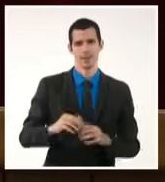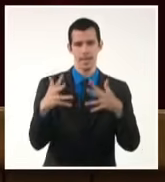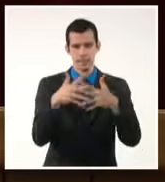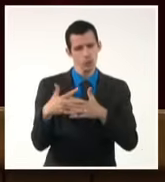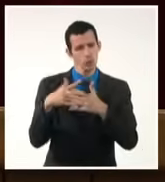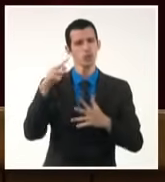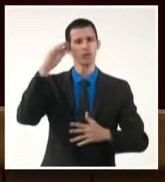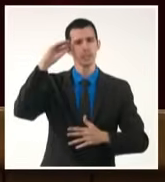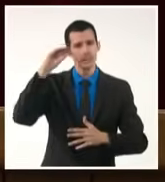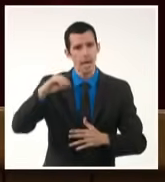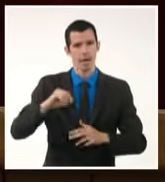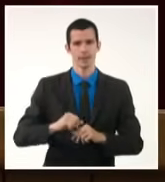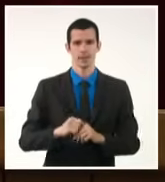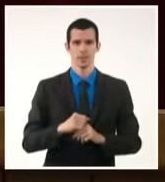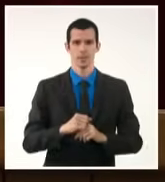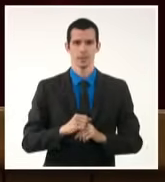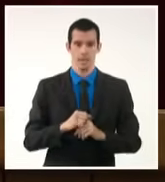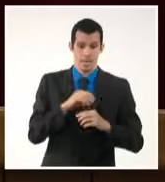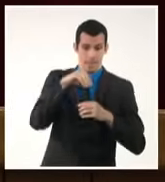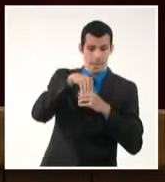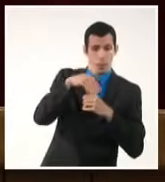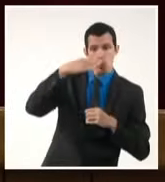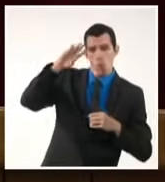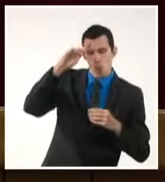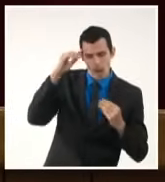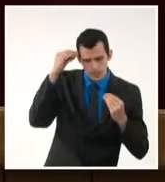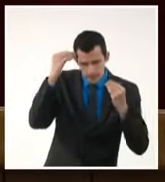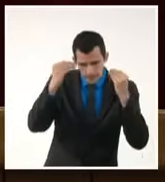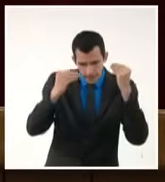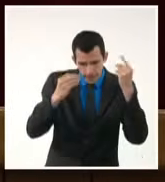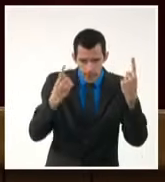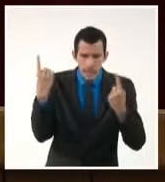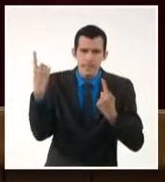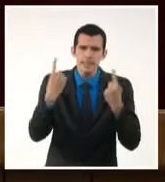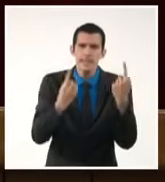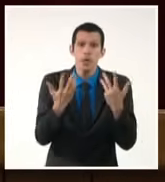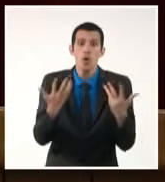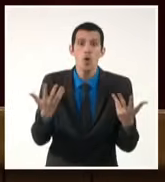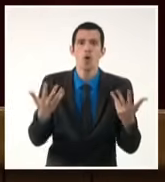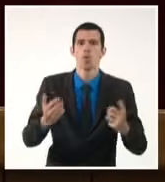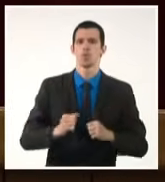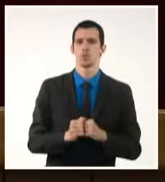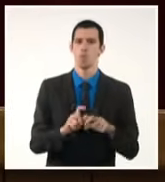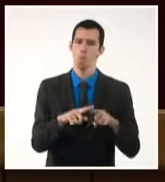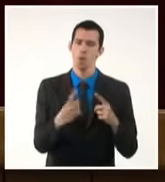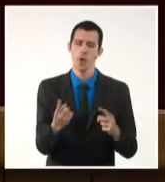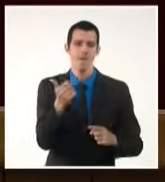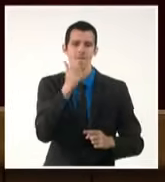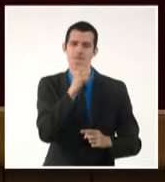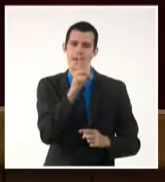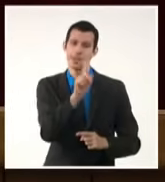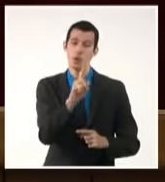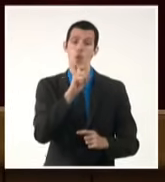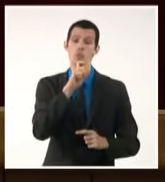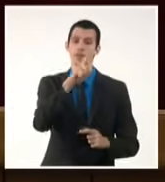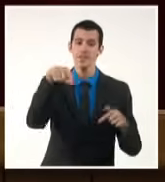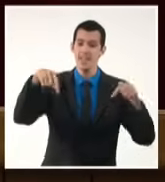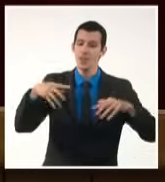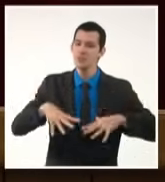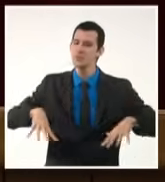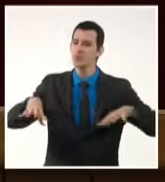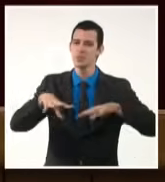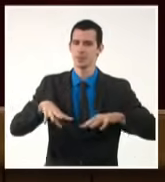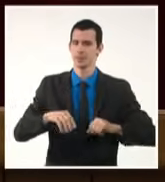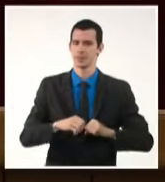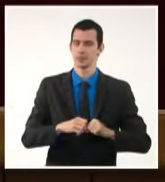que provocan lógicas e incomprensiones e impactos negativos por su aplicación en condiciones desfavorables, lo que